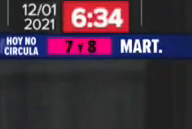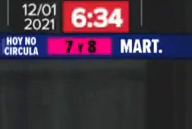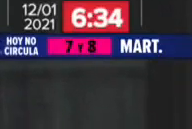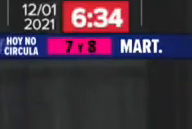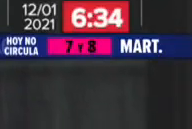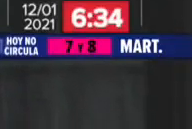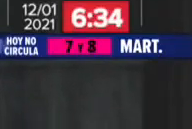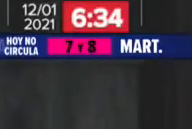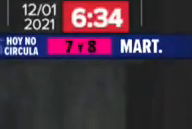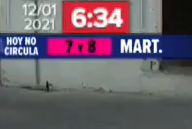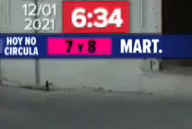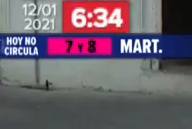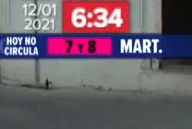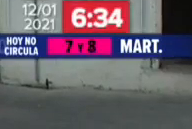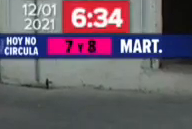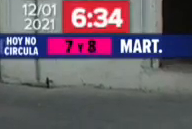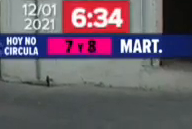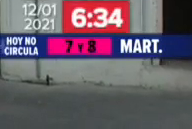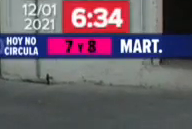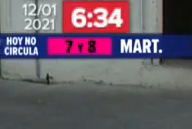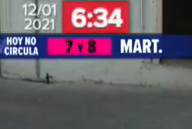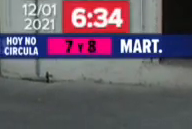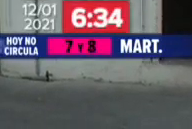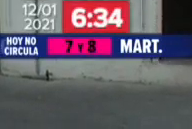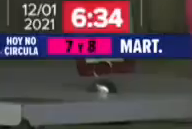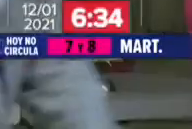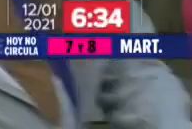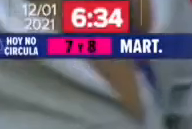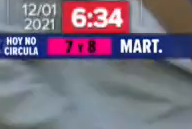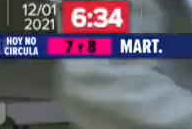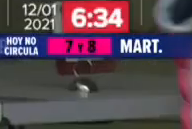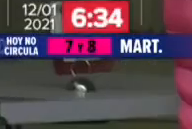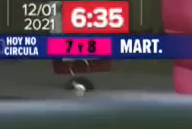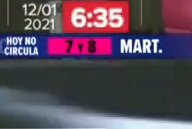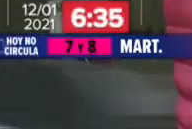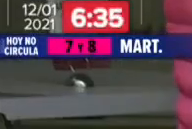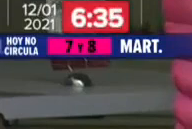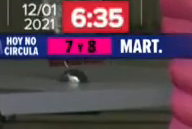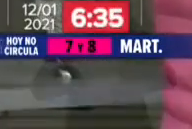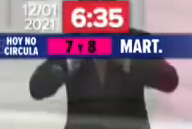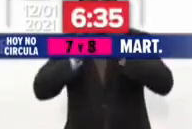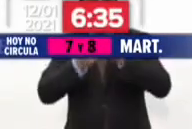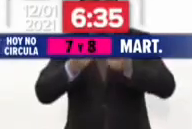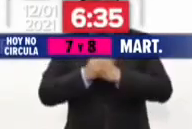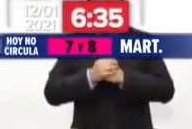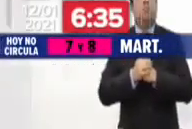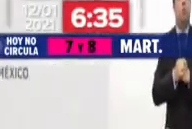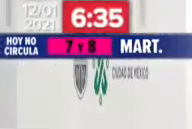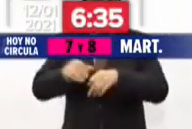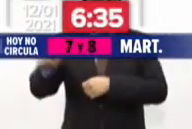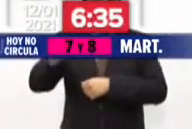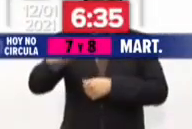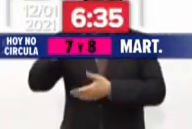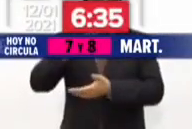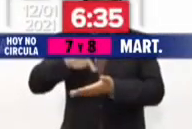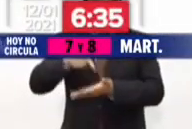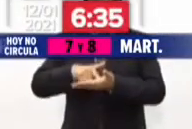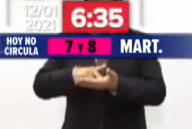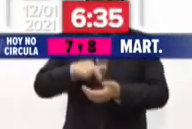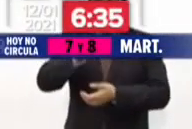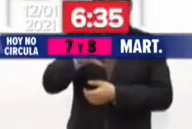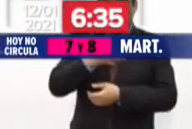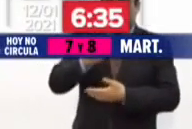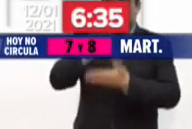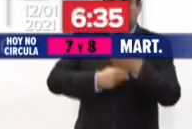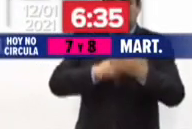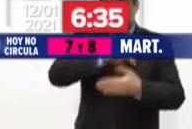no habrá tolerancia para los restauranteros. También descartó que vaya a existir algún tipo de confrontación. Sí, hay un programa y no